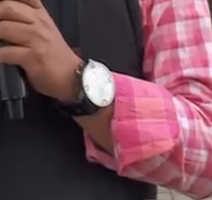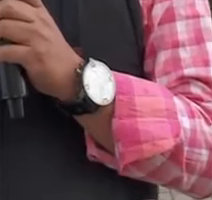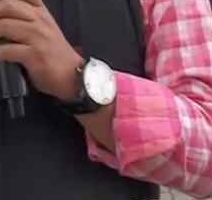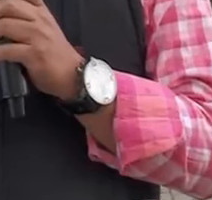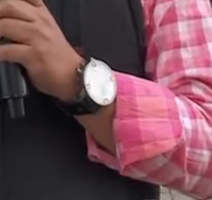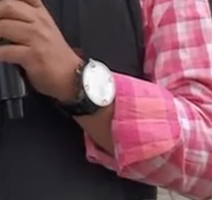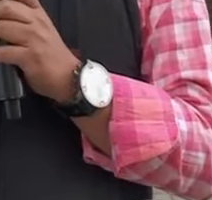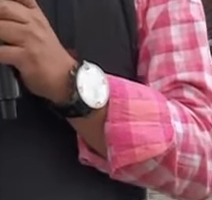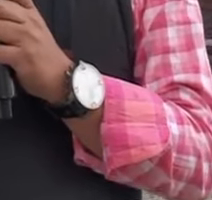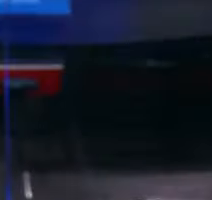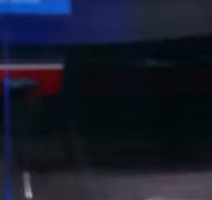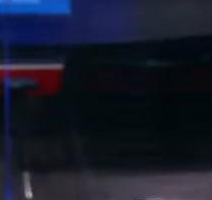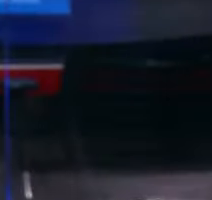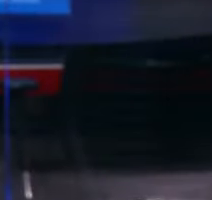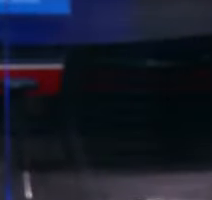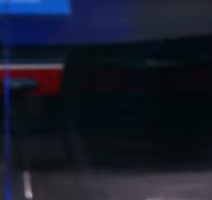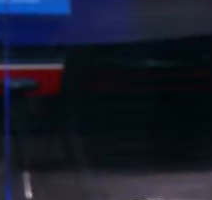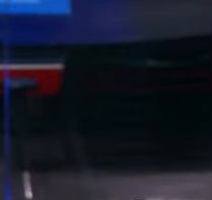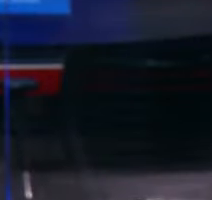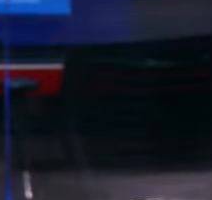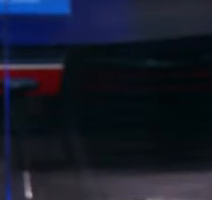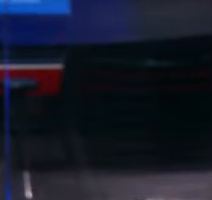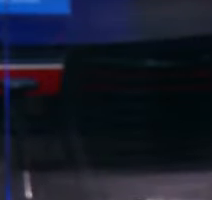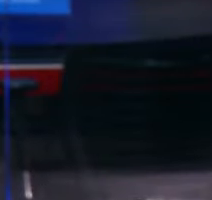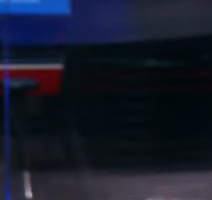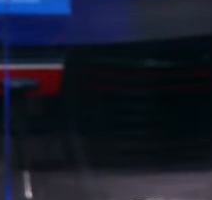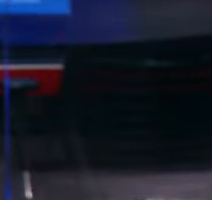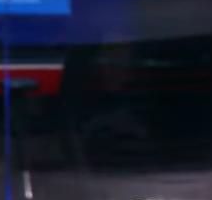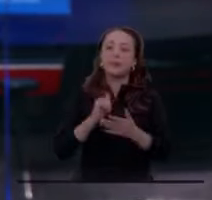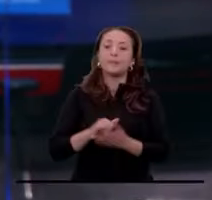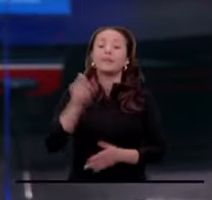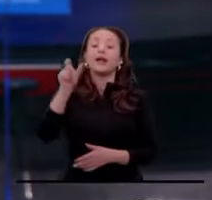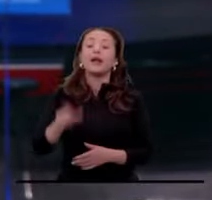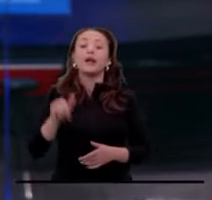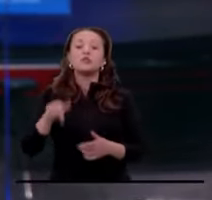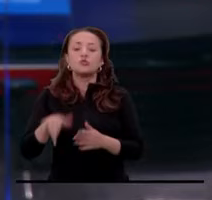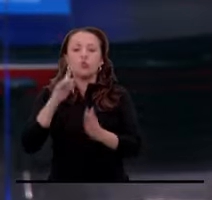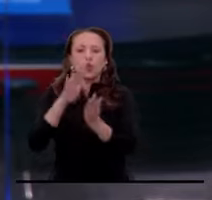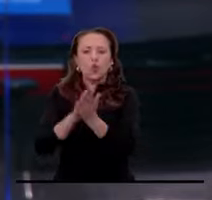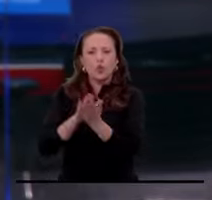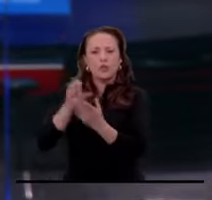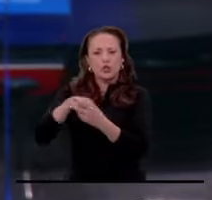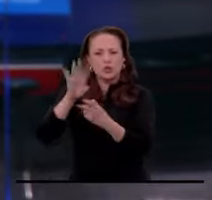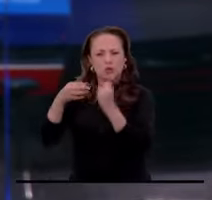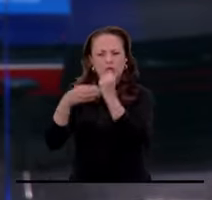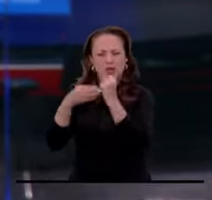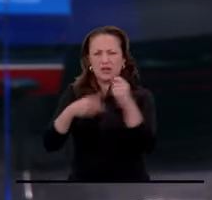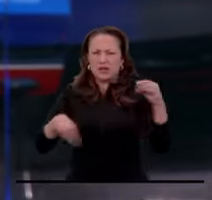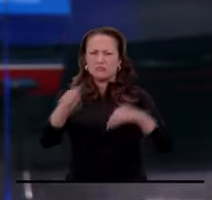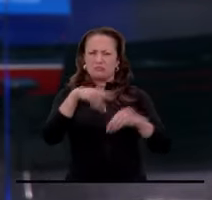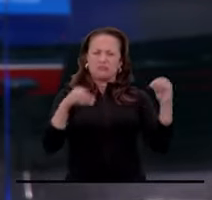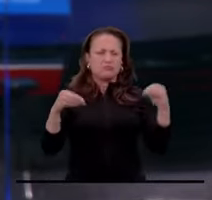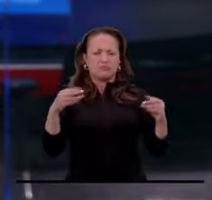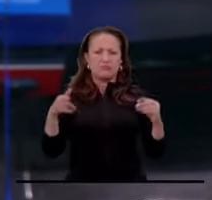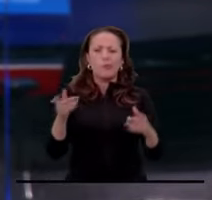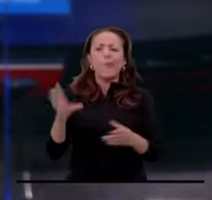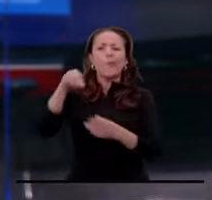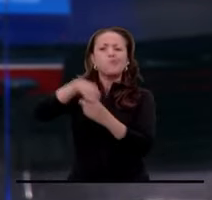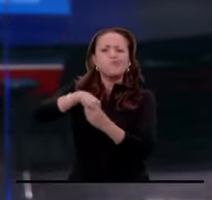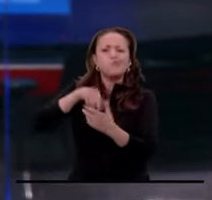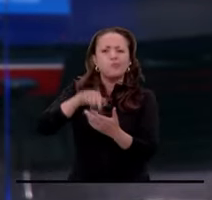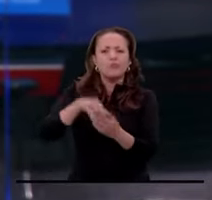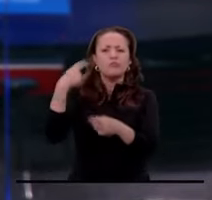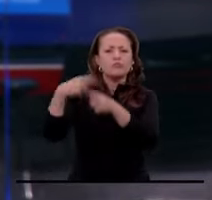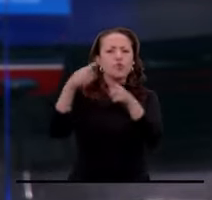Una de la tarde, 2 minutos, una polémica ha desatado un documento publicado por el SENA en donde incluyen y reconocen más de 10.000